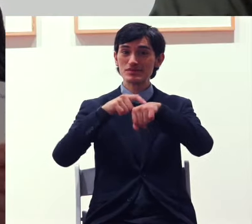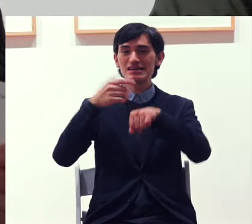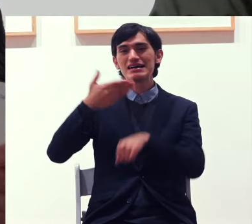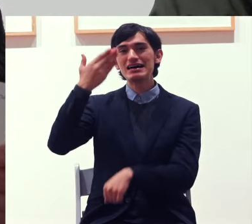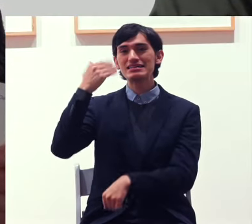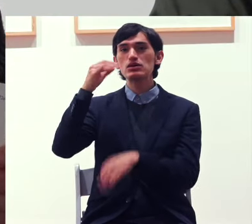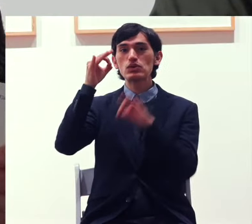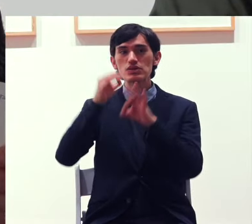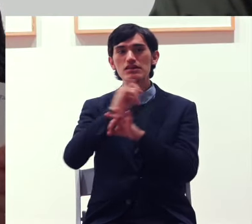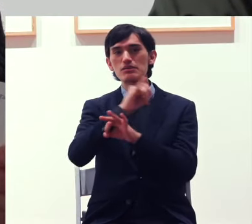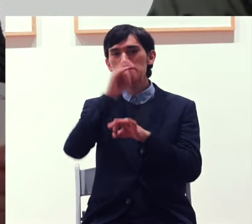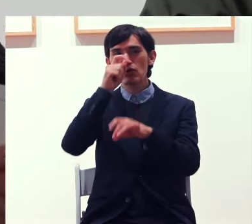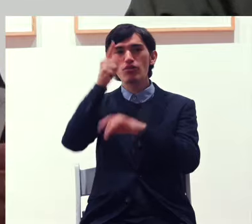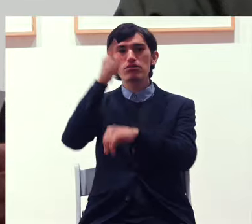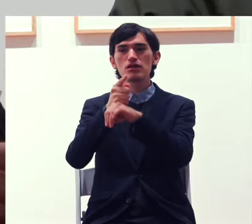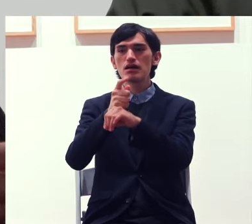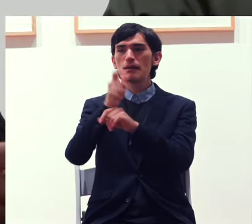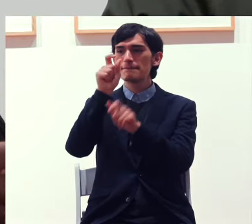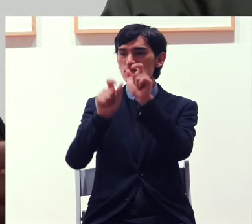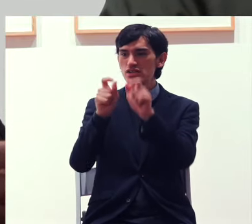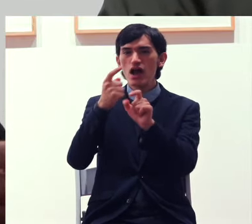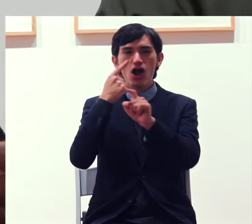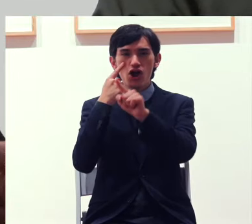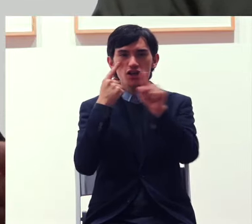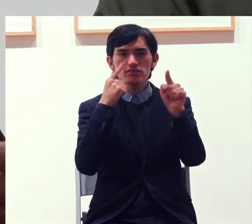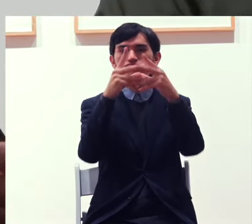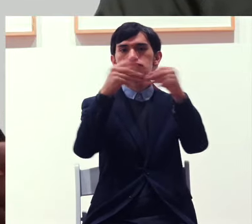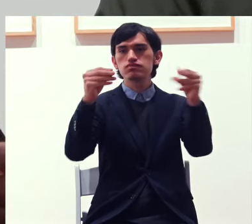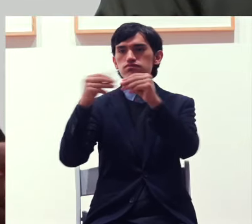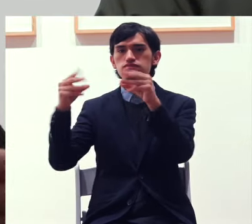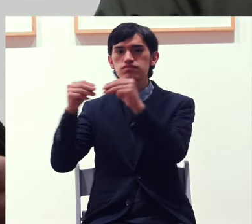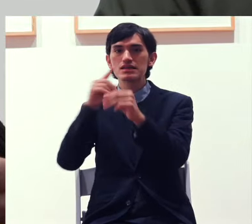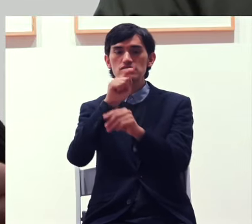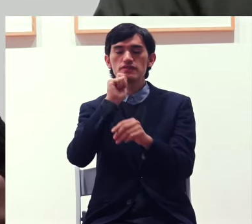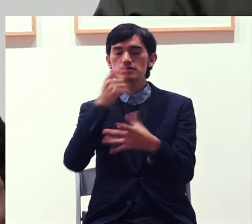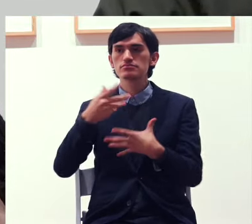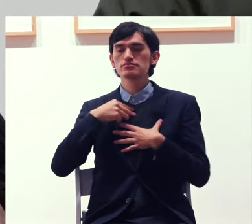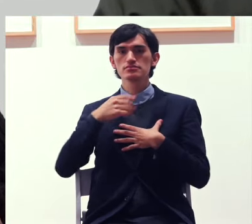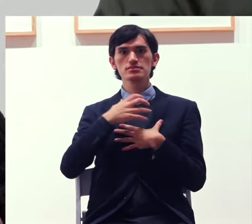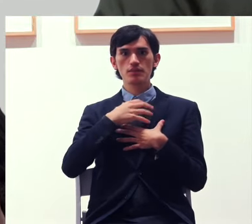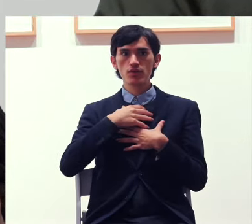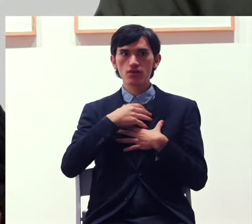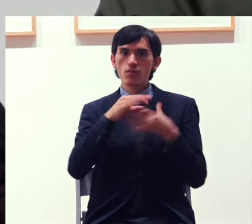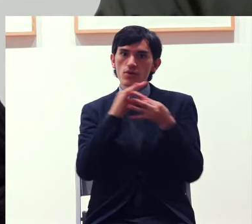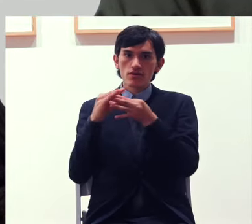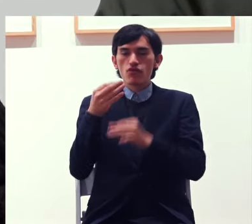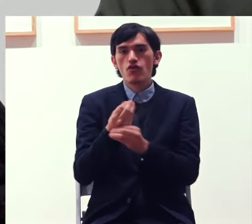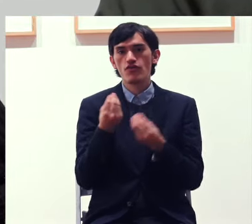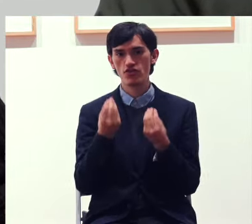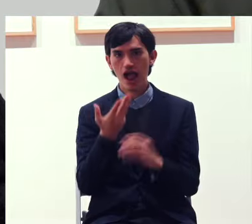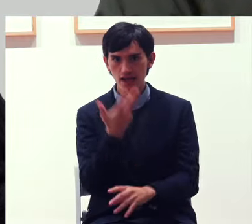tiempo ocurrió el golpe y desaparecieron muchos conocidos de él, lo cual le produjo mucho temor, y muy justificado, porque